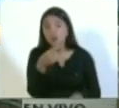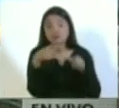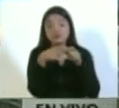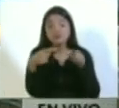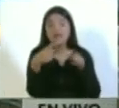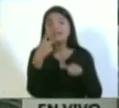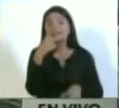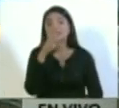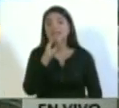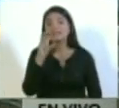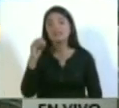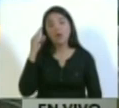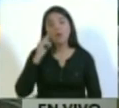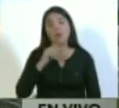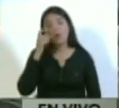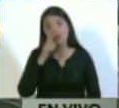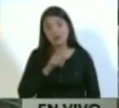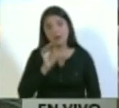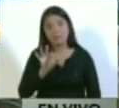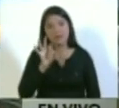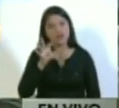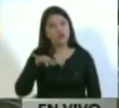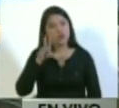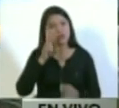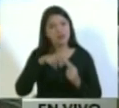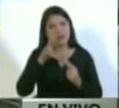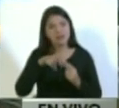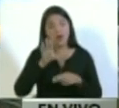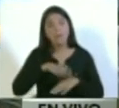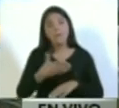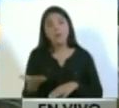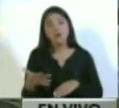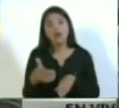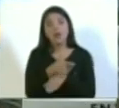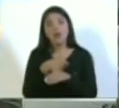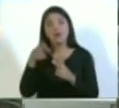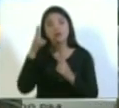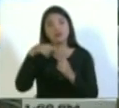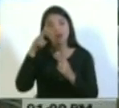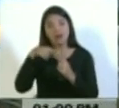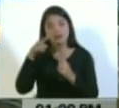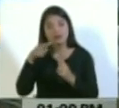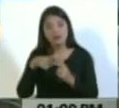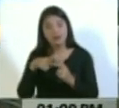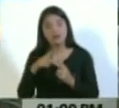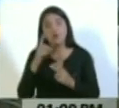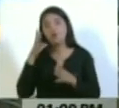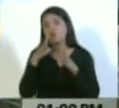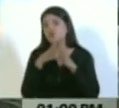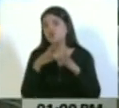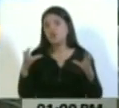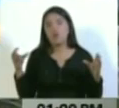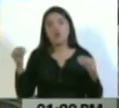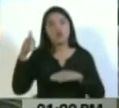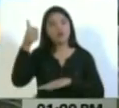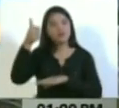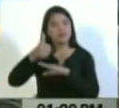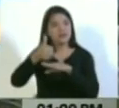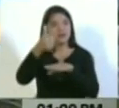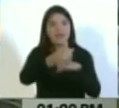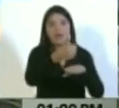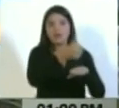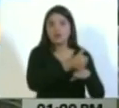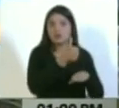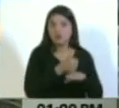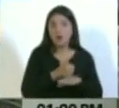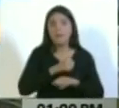bolívares al estado Táchira, porque la gobernación del Táchira, con todos los directores y directoras y la Fuerza